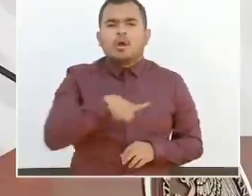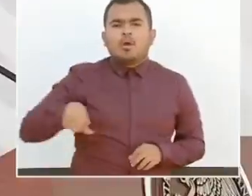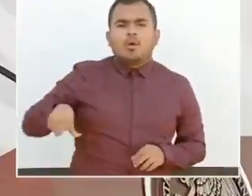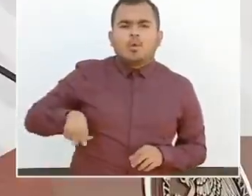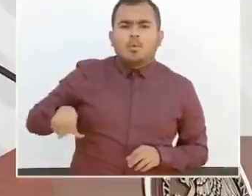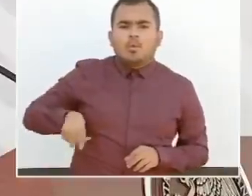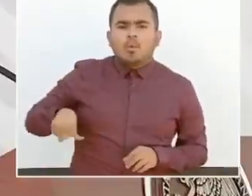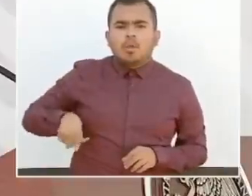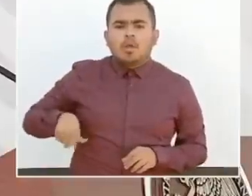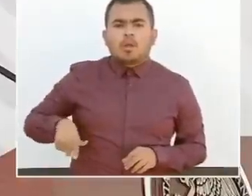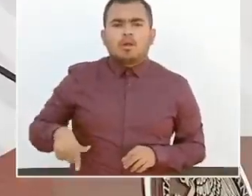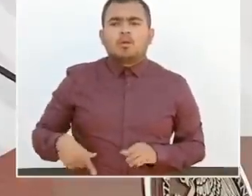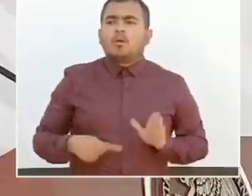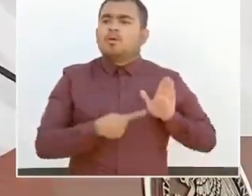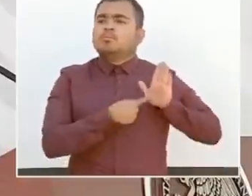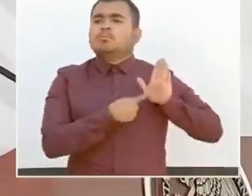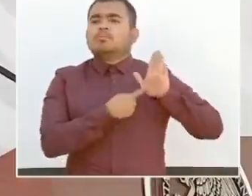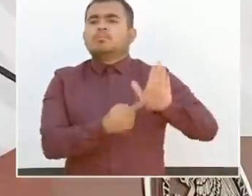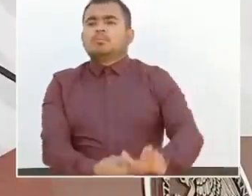el mal ejemplo?